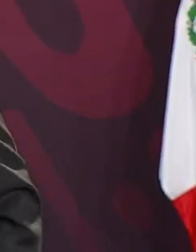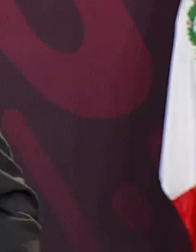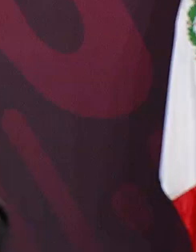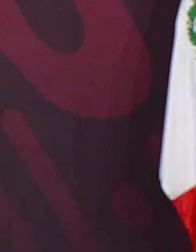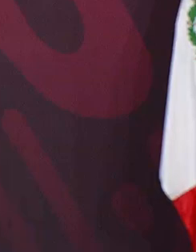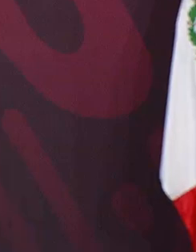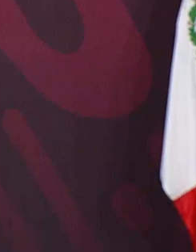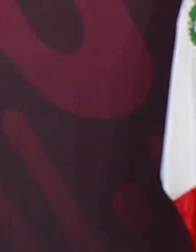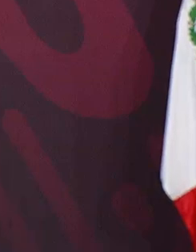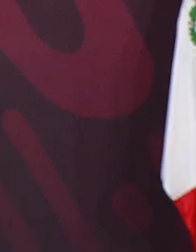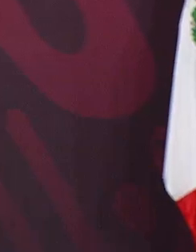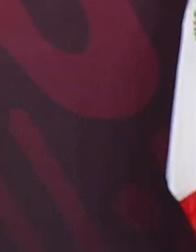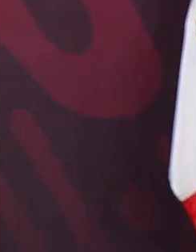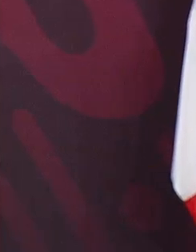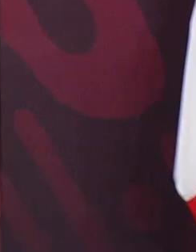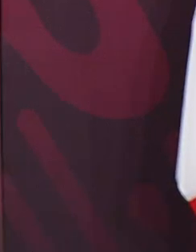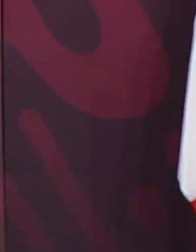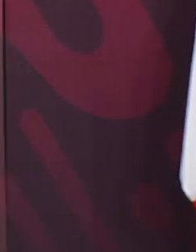Y yo